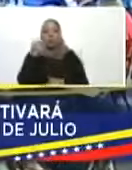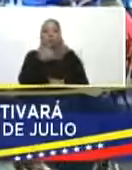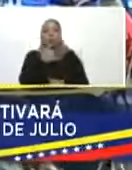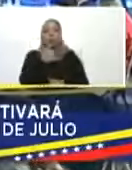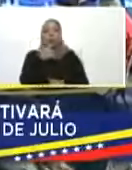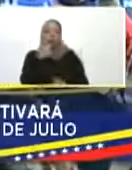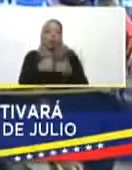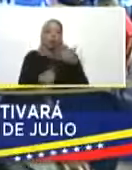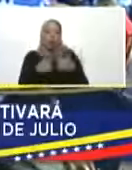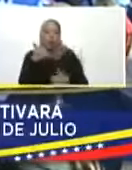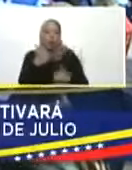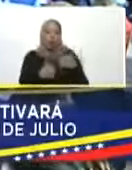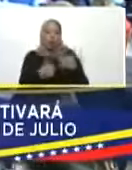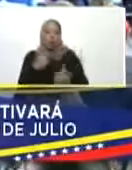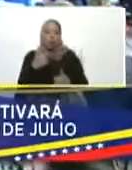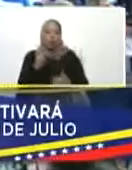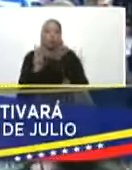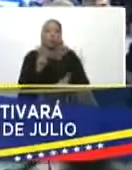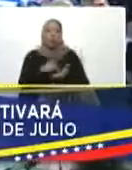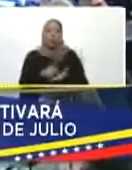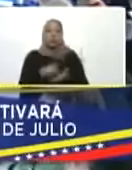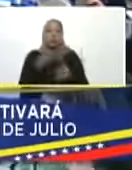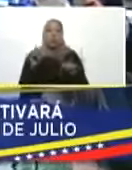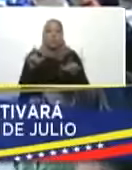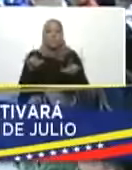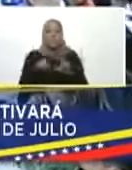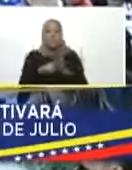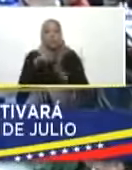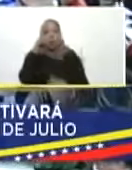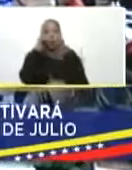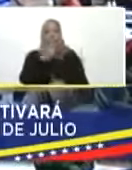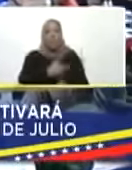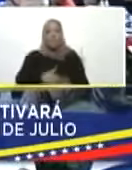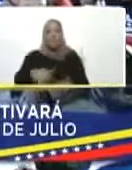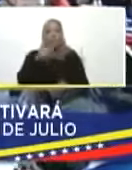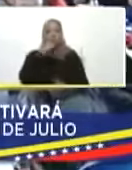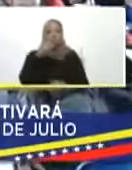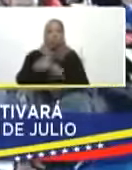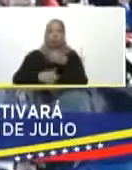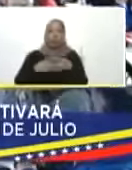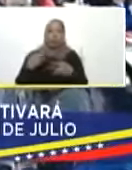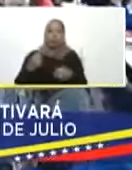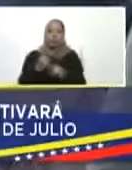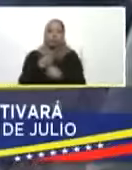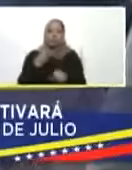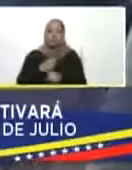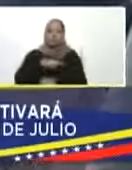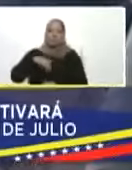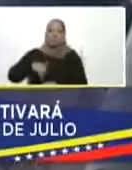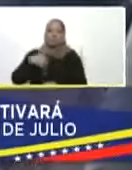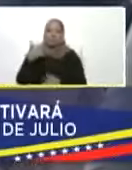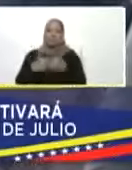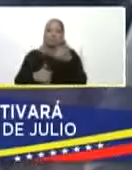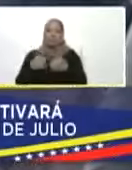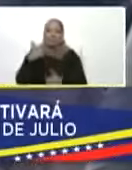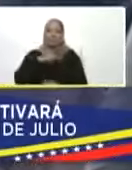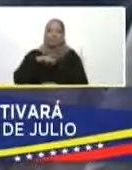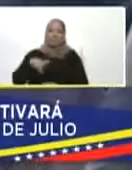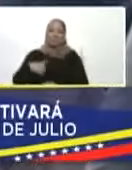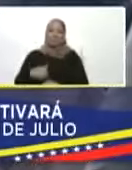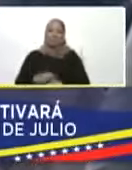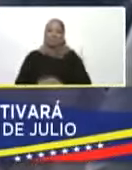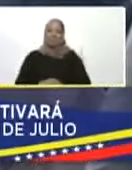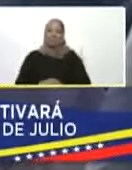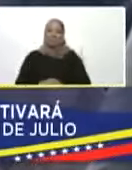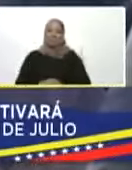candidatos garantiza a los humildes, presidente? Porque ahí están todos esos candidatos, yo los llamo los candidatos de la